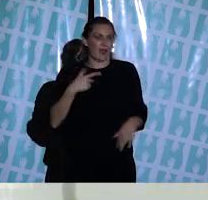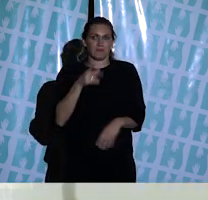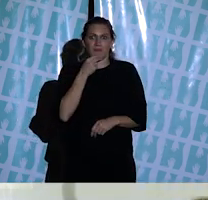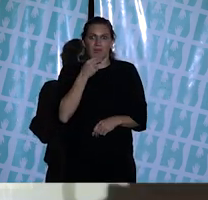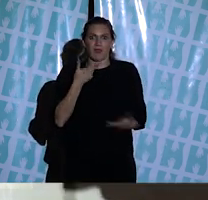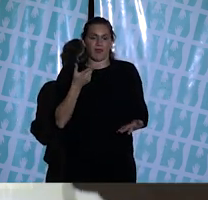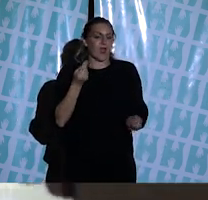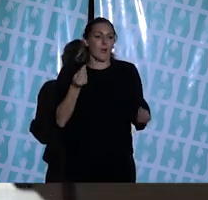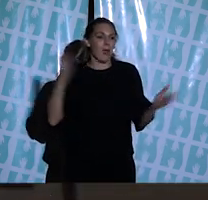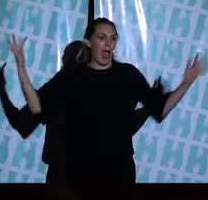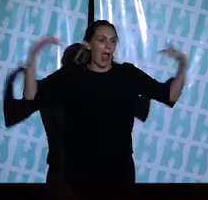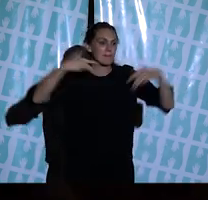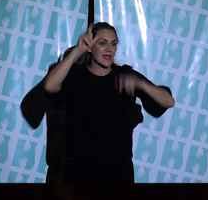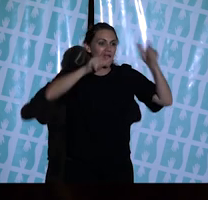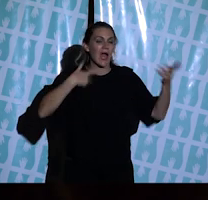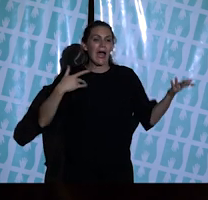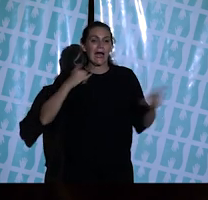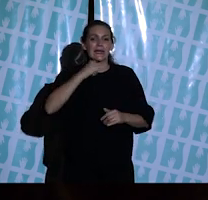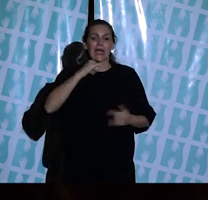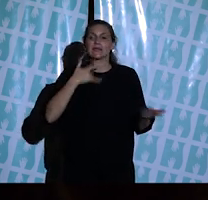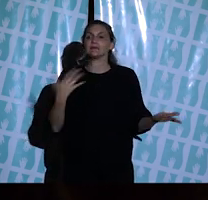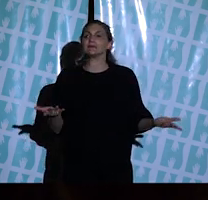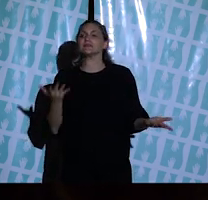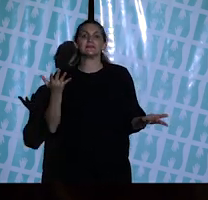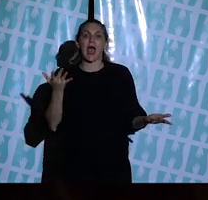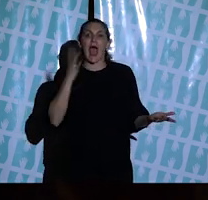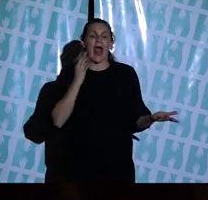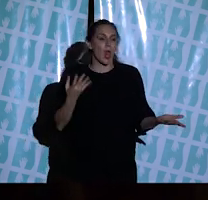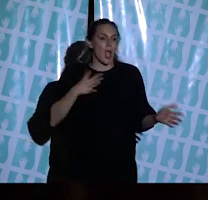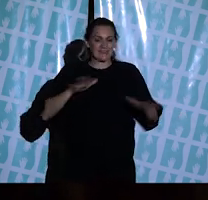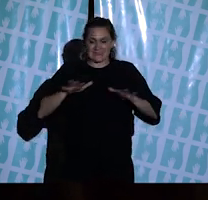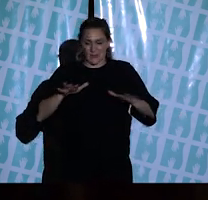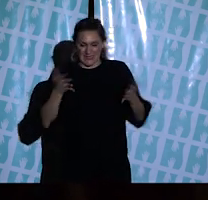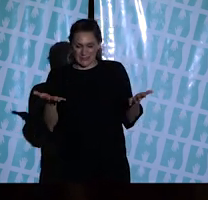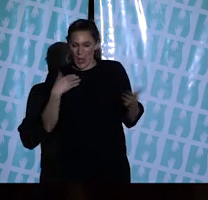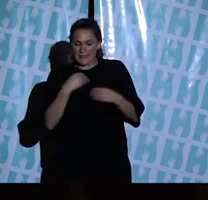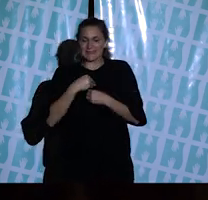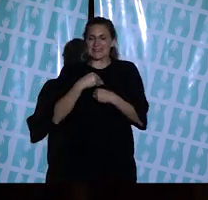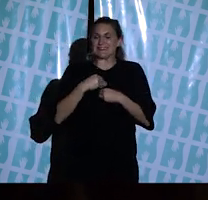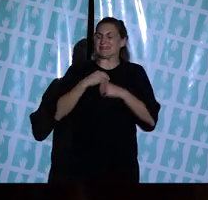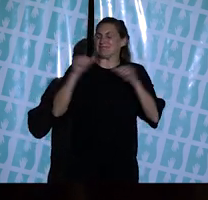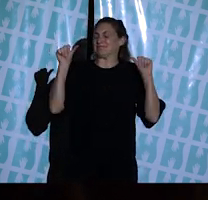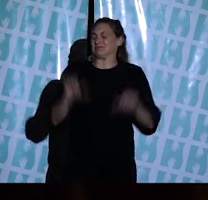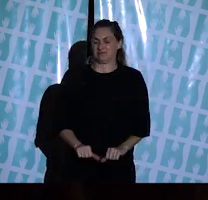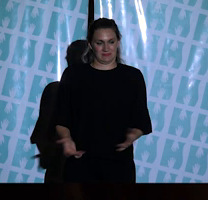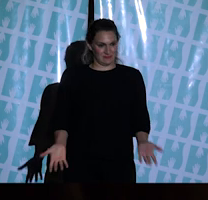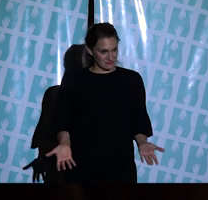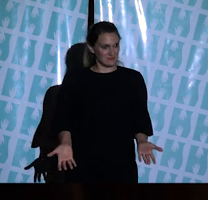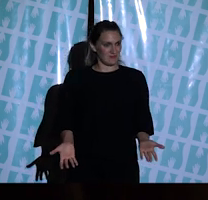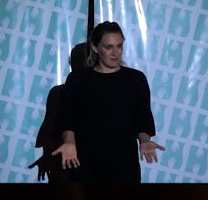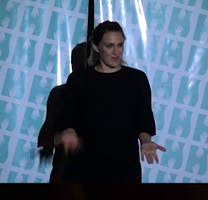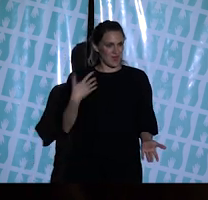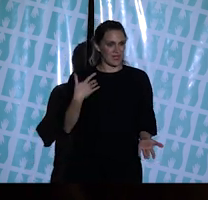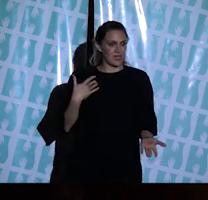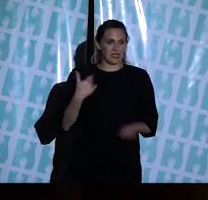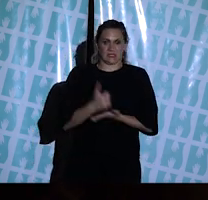Bueno, se activó esto, ¿no? Un afecto negativo, como decíamos recién. Y bueno, en el medio había, en la